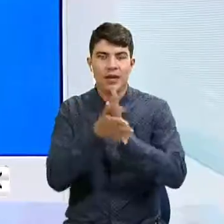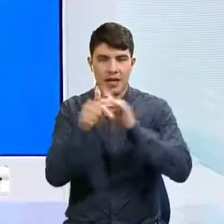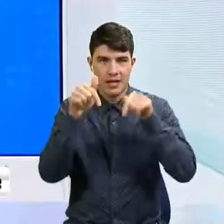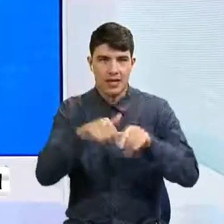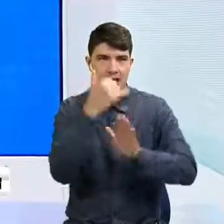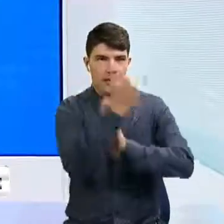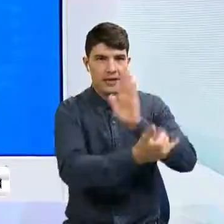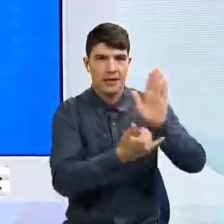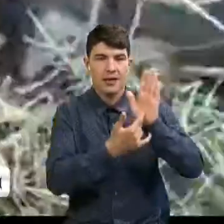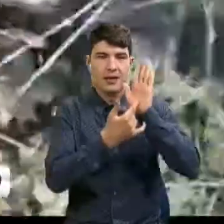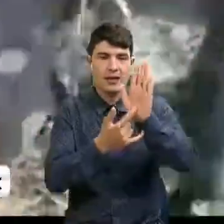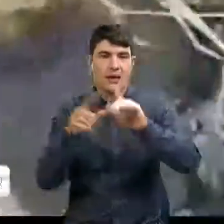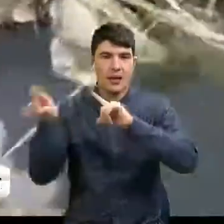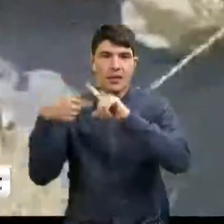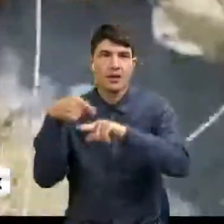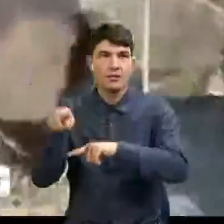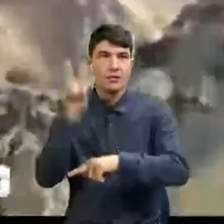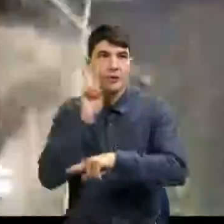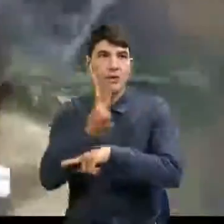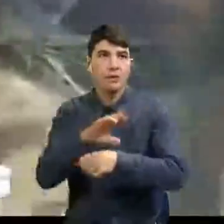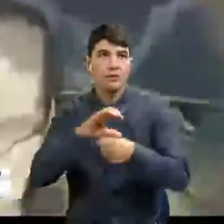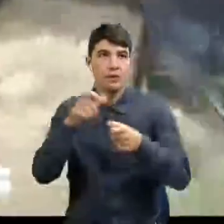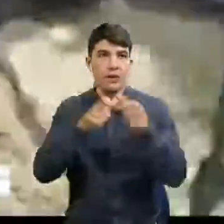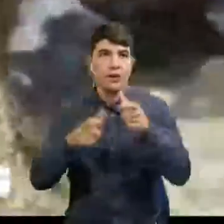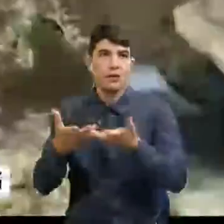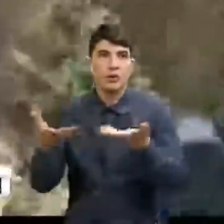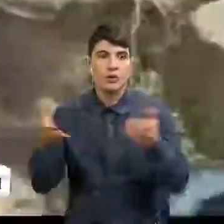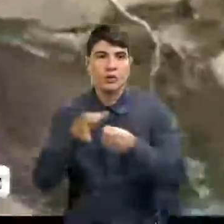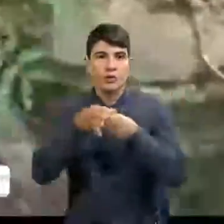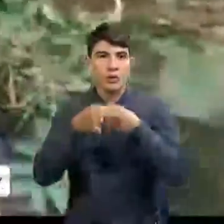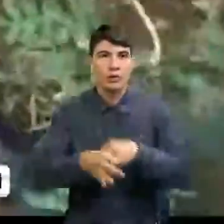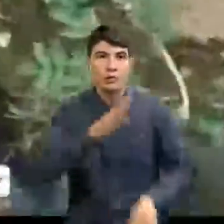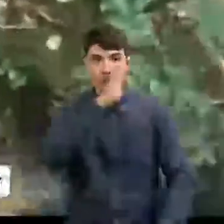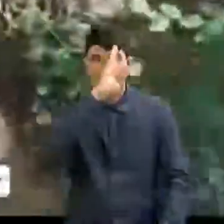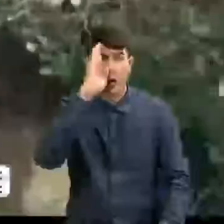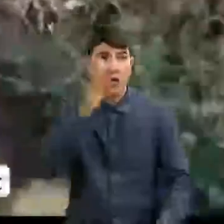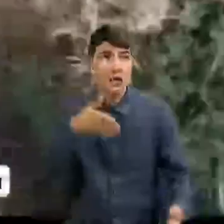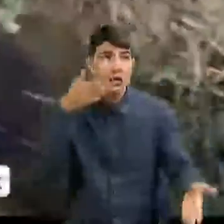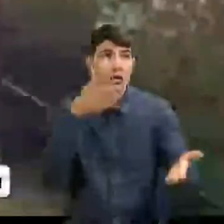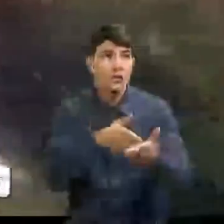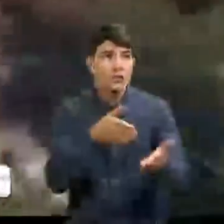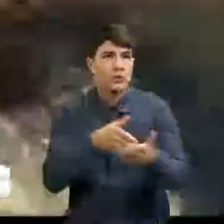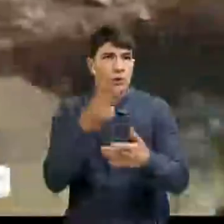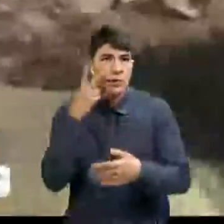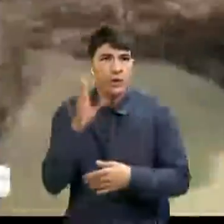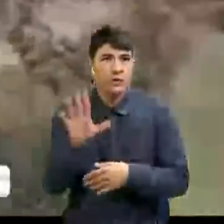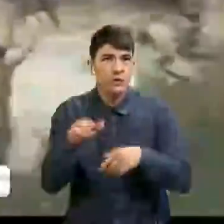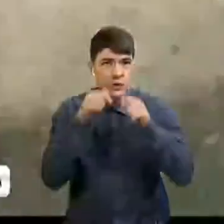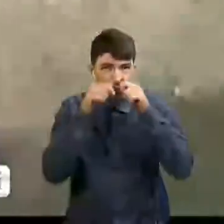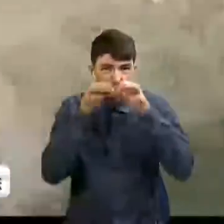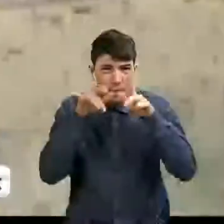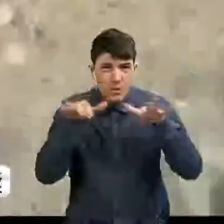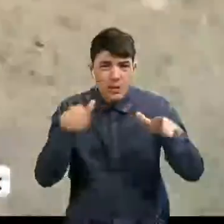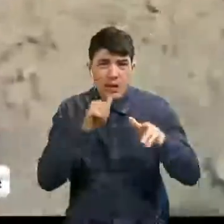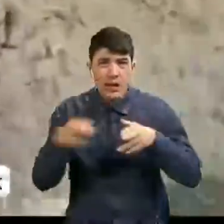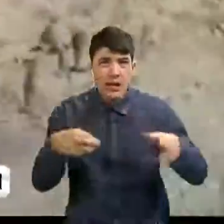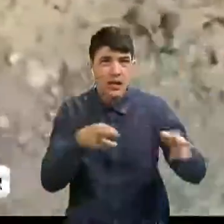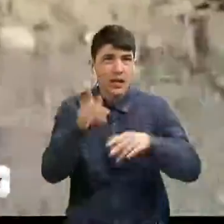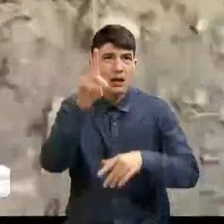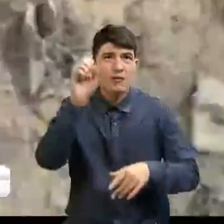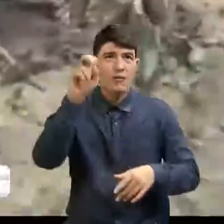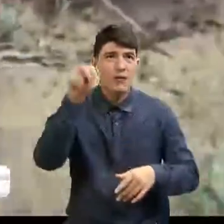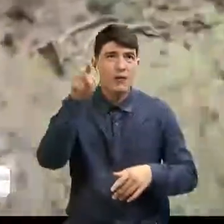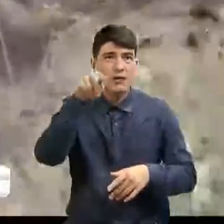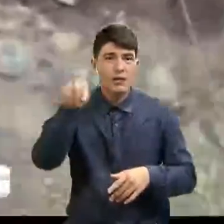nuestra imagen del día que nos la envía un veedor ciudadano del municipio de San Gil, quien denuncia un foco de contaminación sobre el río Fonce. Al